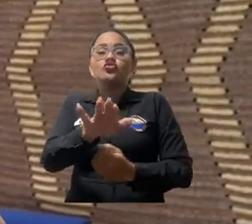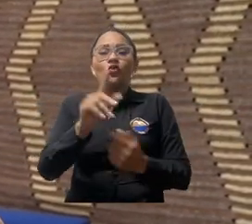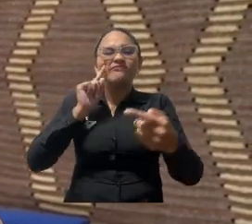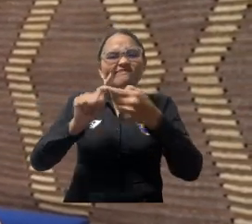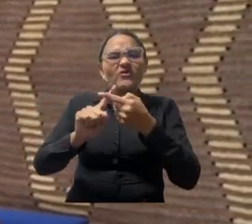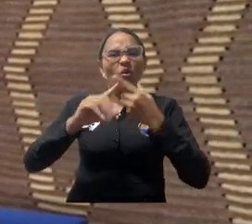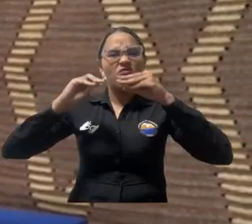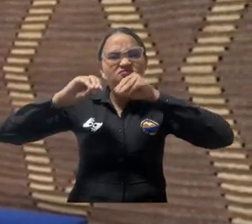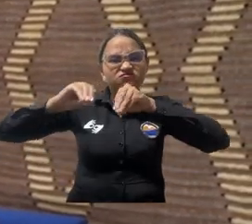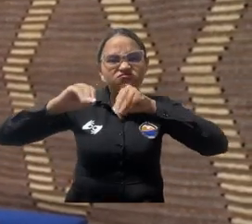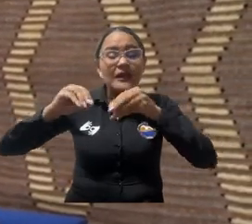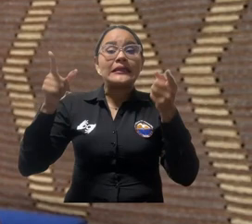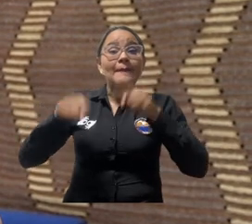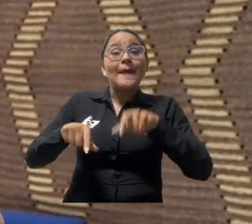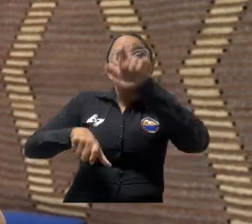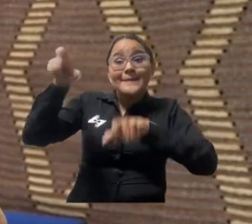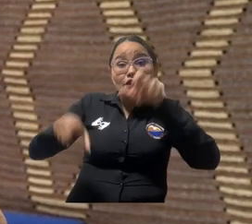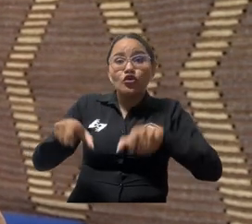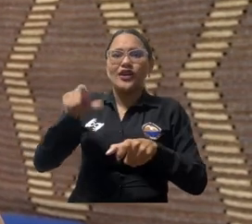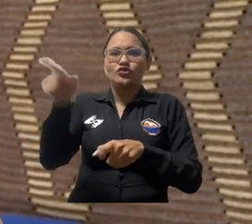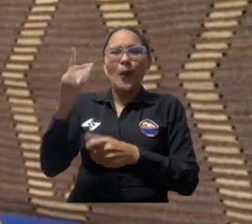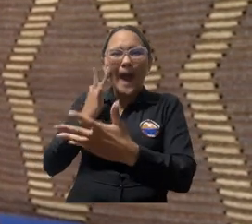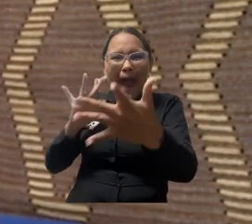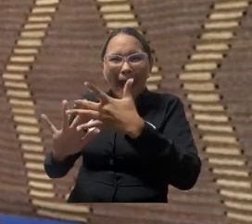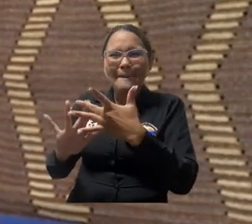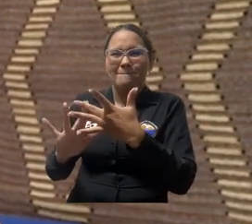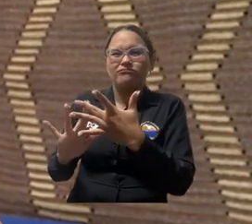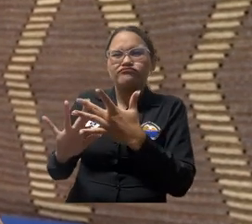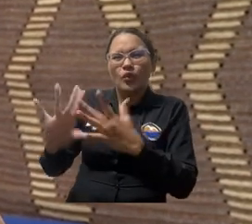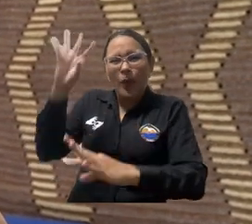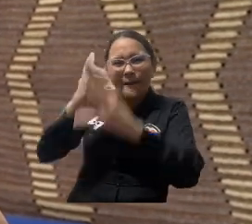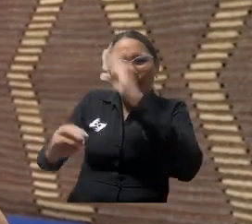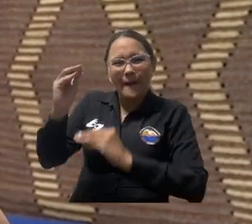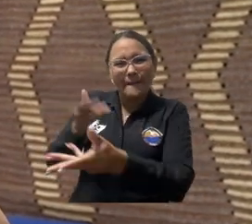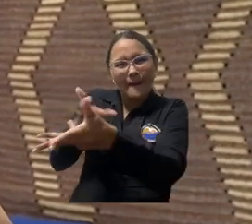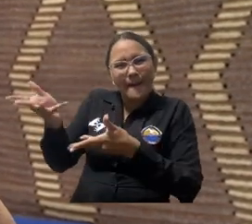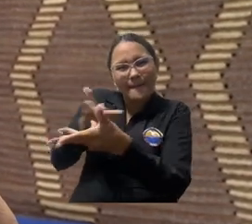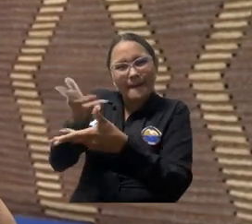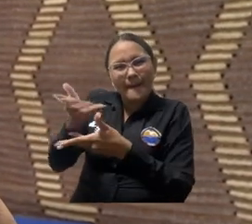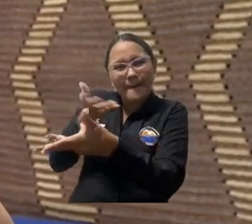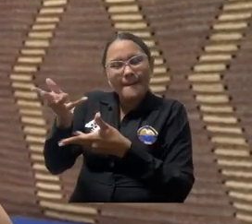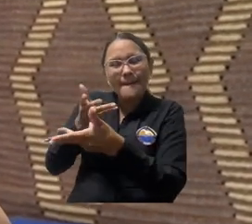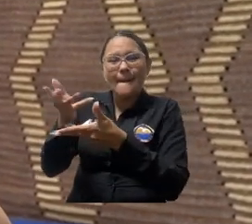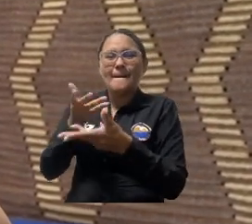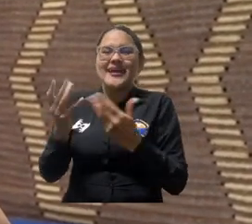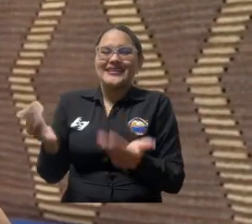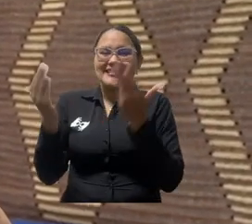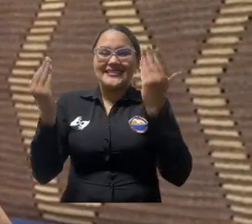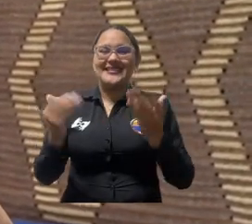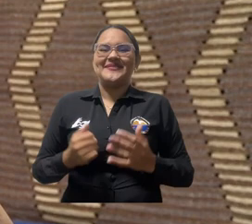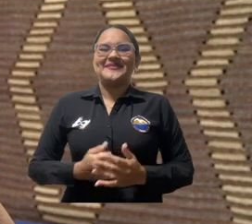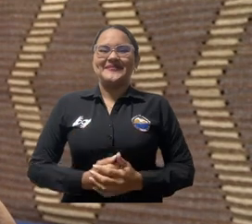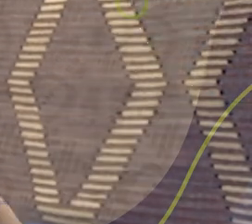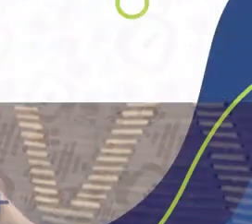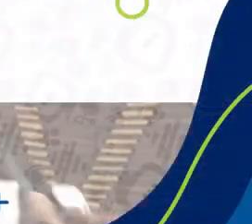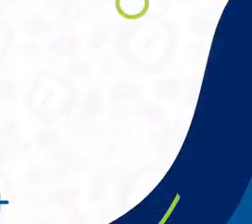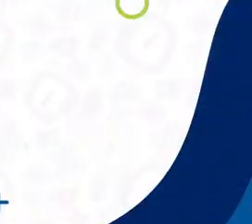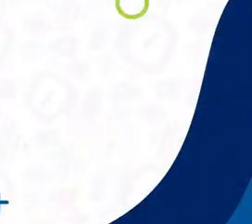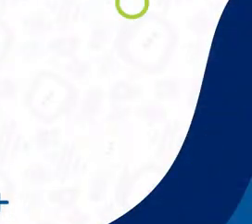solo con la formación, sino también trayendo aliados internacionales, por ejemplo, en este campo de la transición energética, que queremos también ser líderes en el Caribe